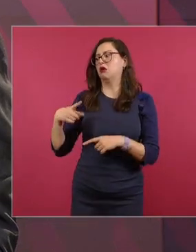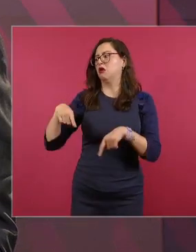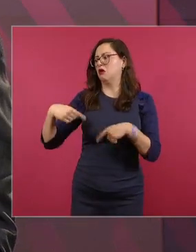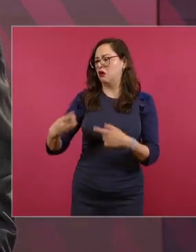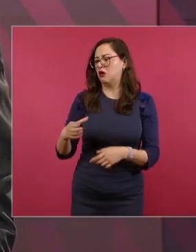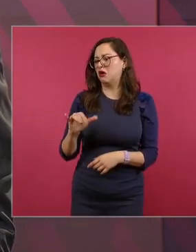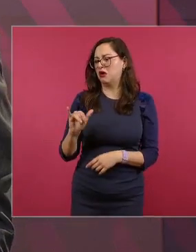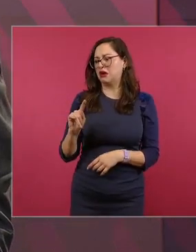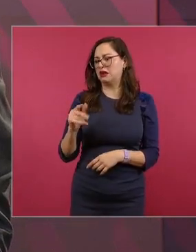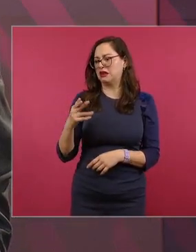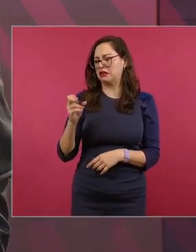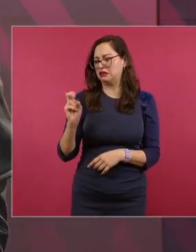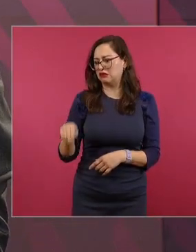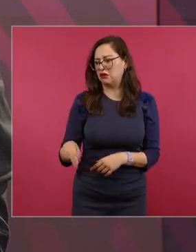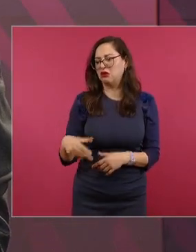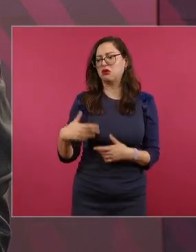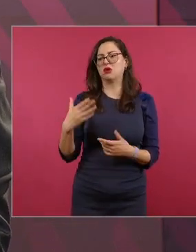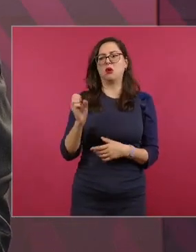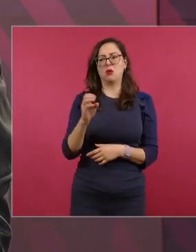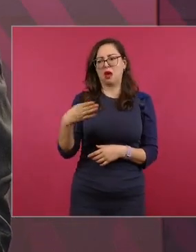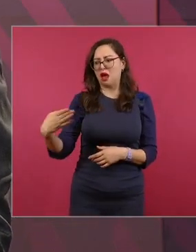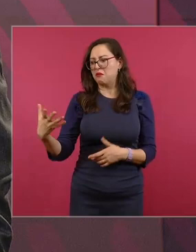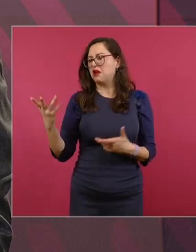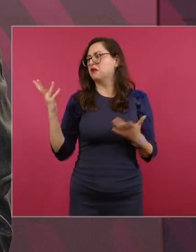Clinton, Obama,